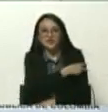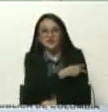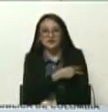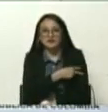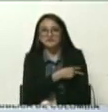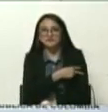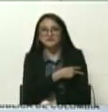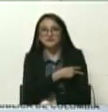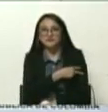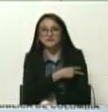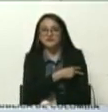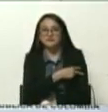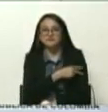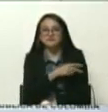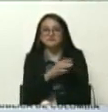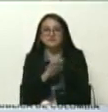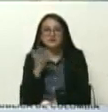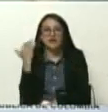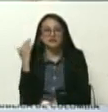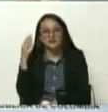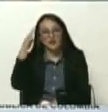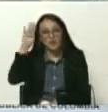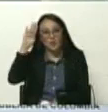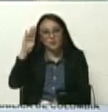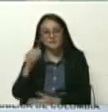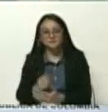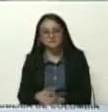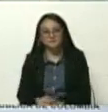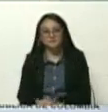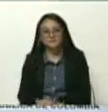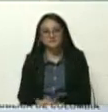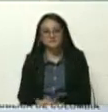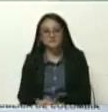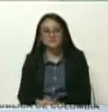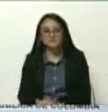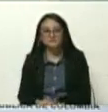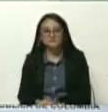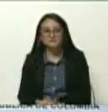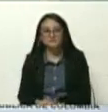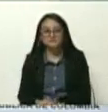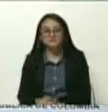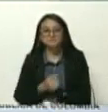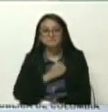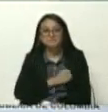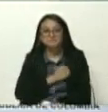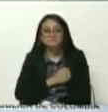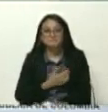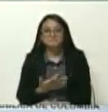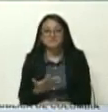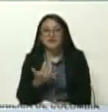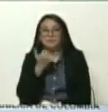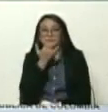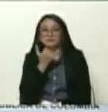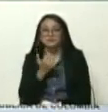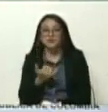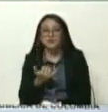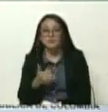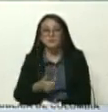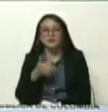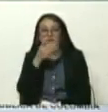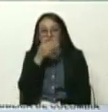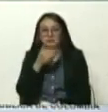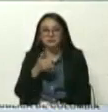que estaba en La Habana, Cuba. Y lo lamentable que ocurrió durante más